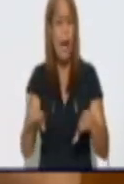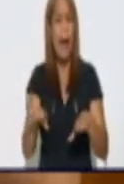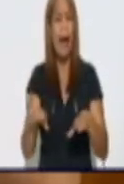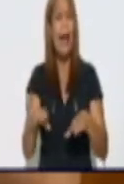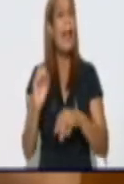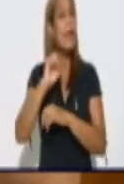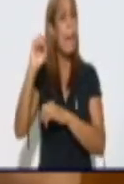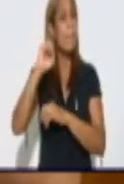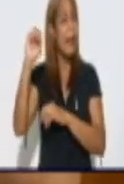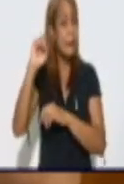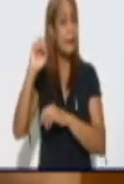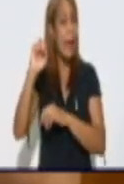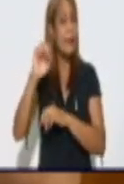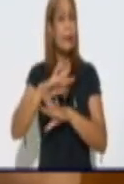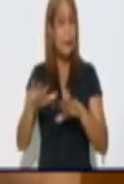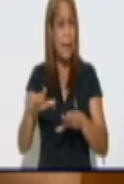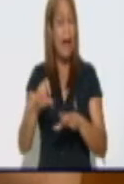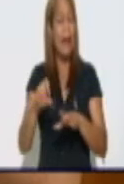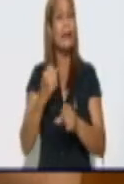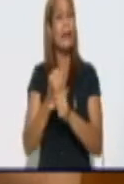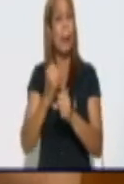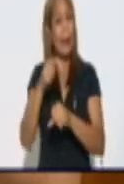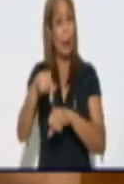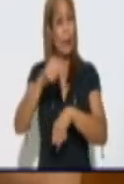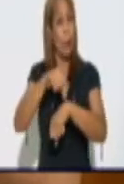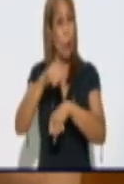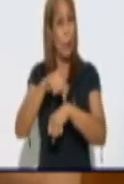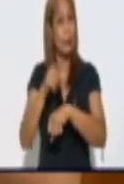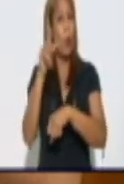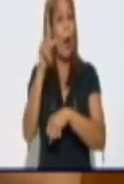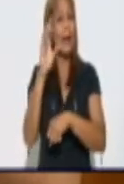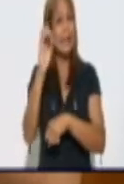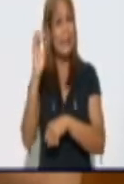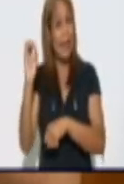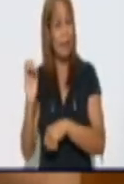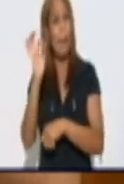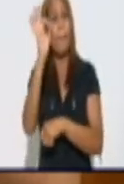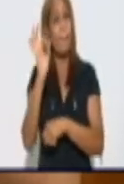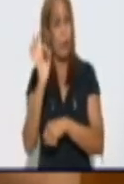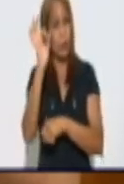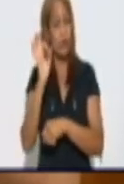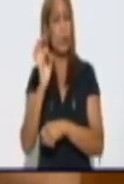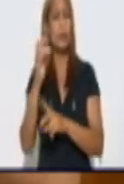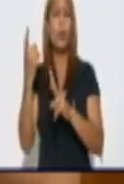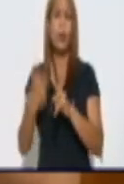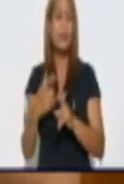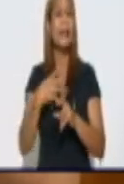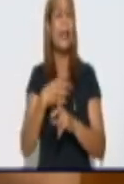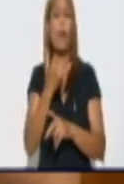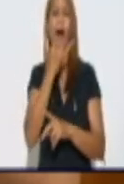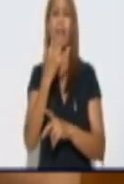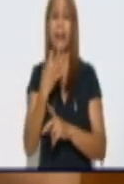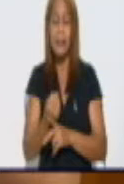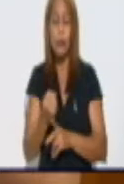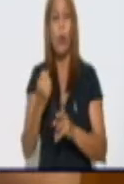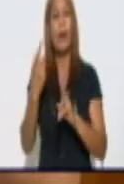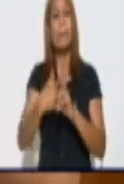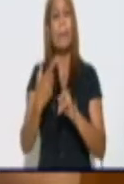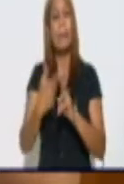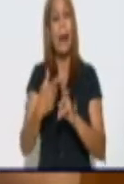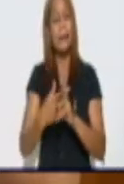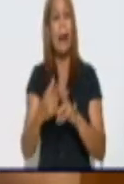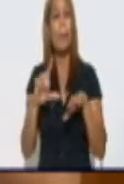trabajando al 100%, ya que la turbidez bajó. También tenemos afectación en Bayamo con el equipo